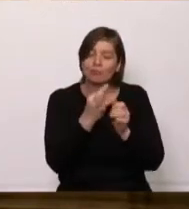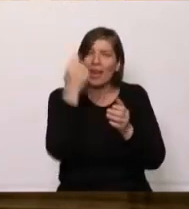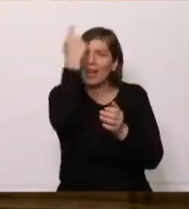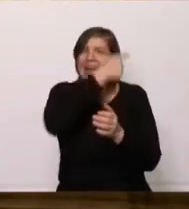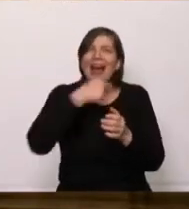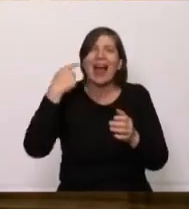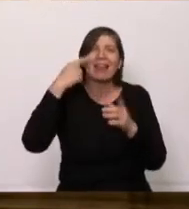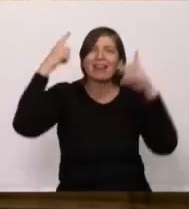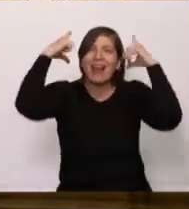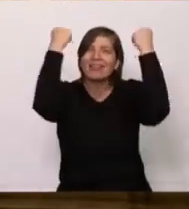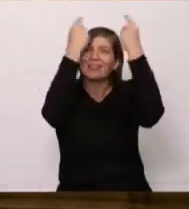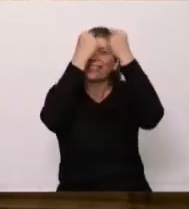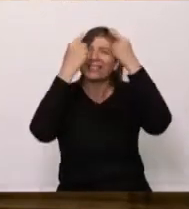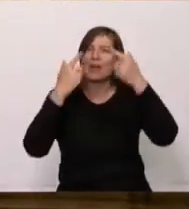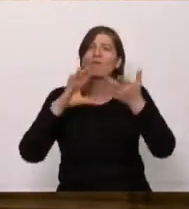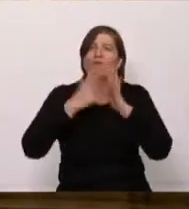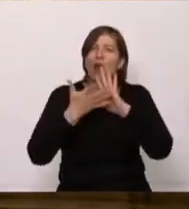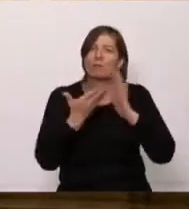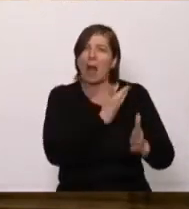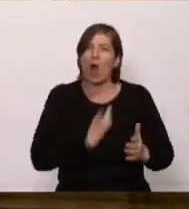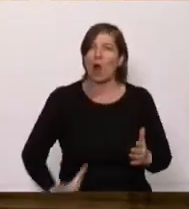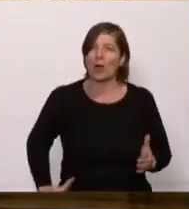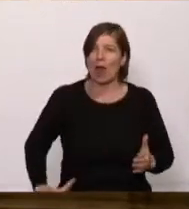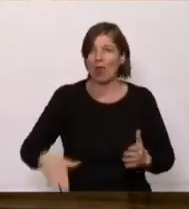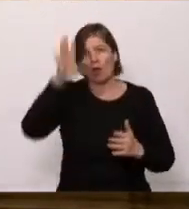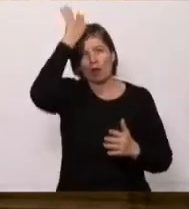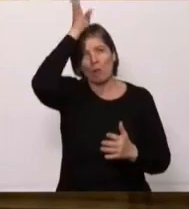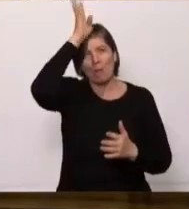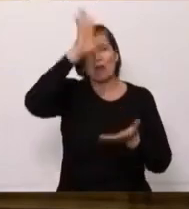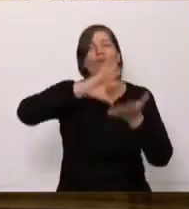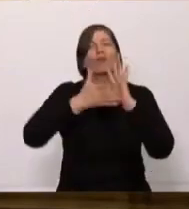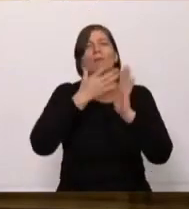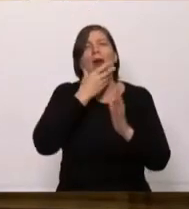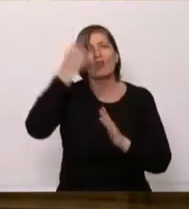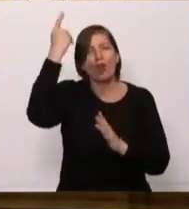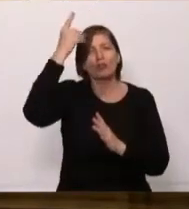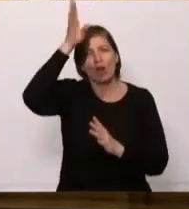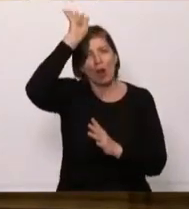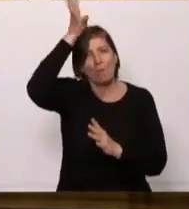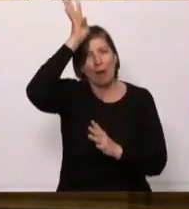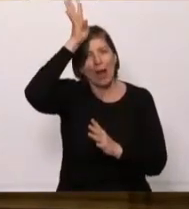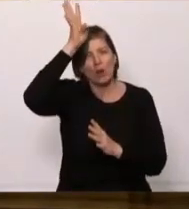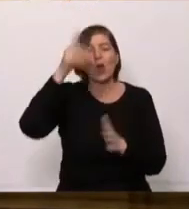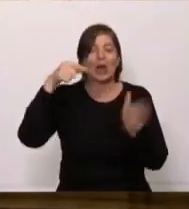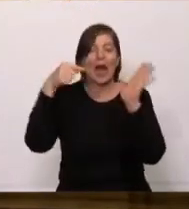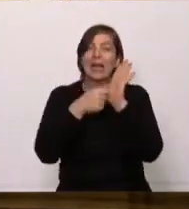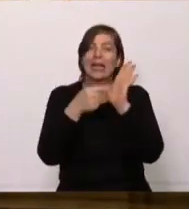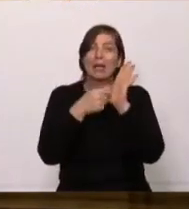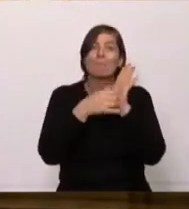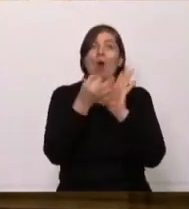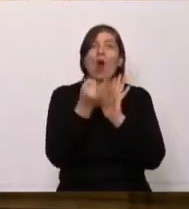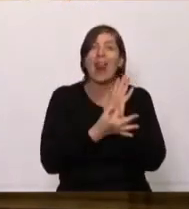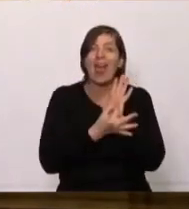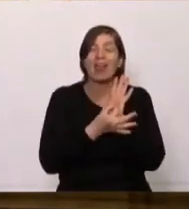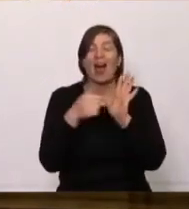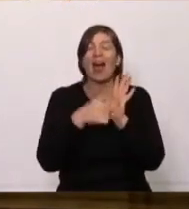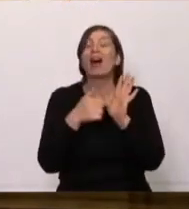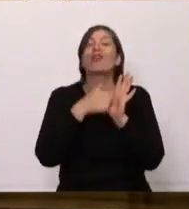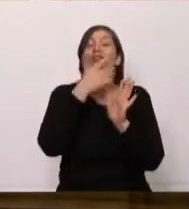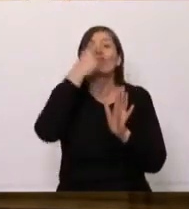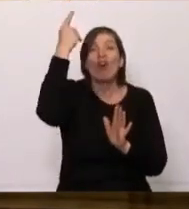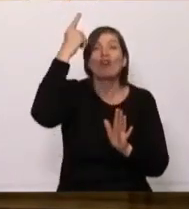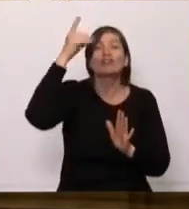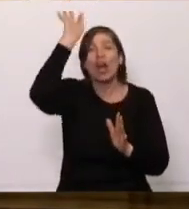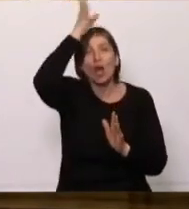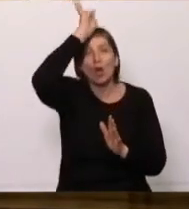el rostro del César. El César es el Dios romano. En la moneda está el Dios de los romanos.